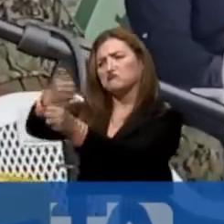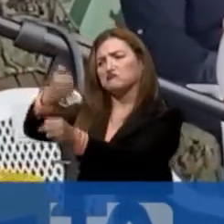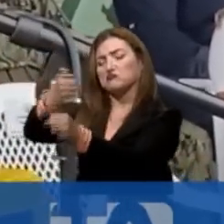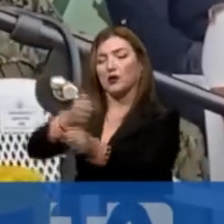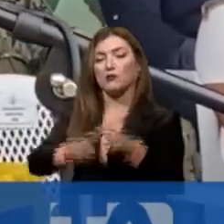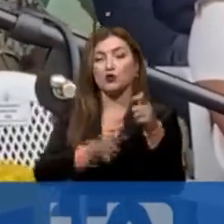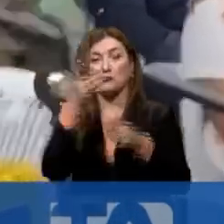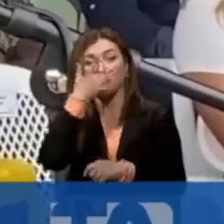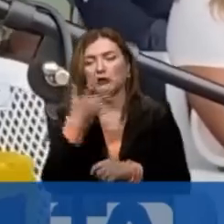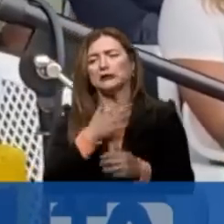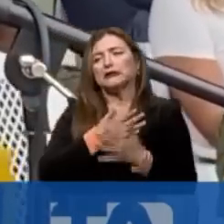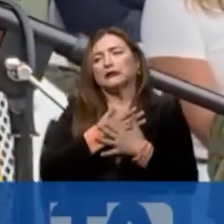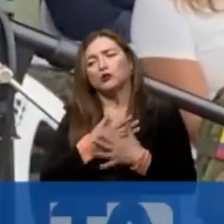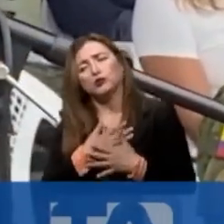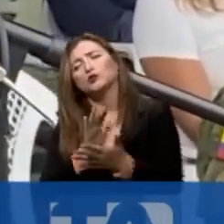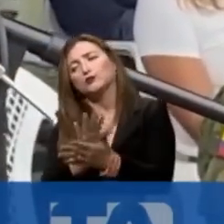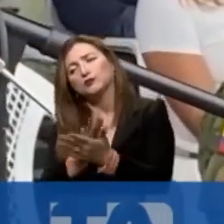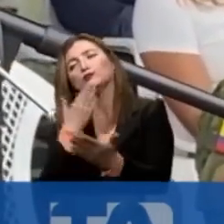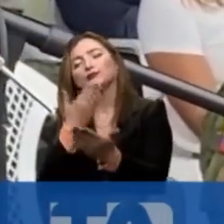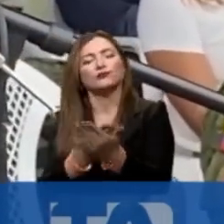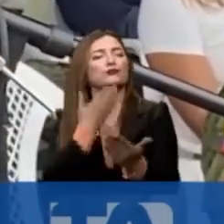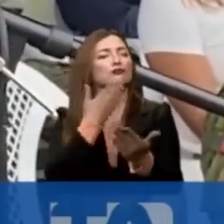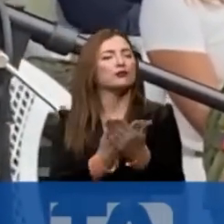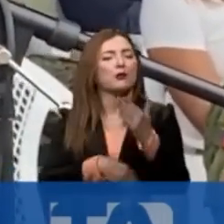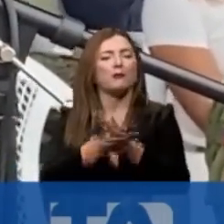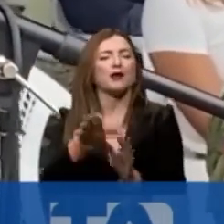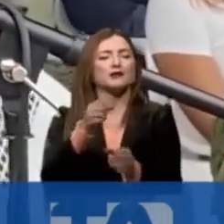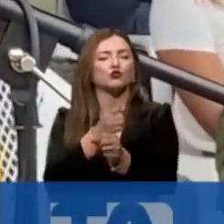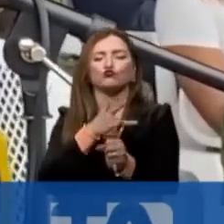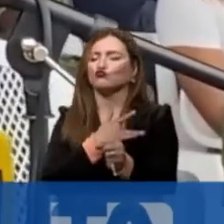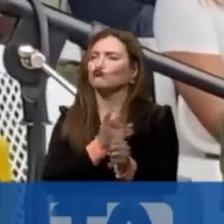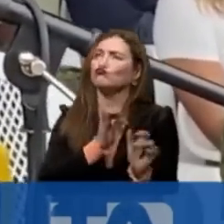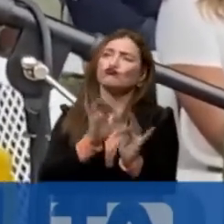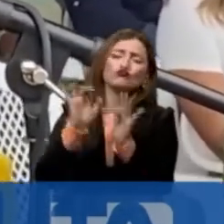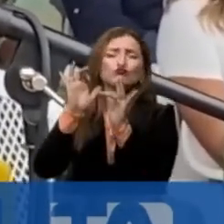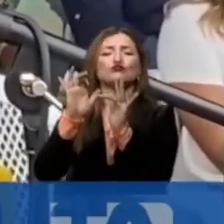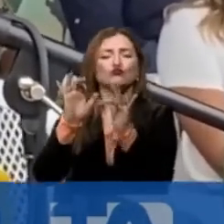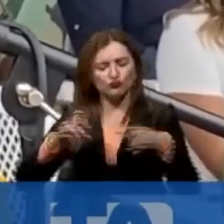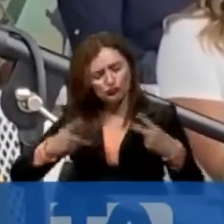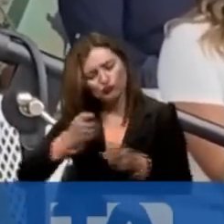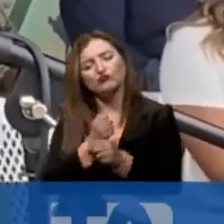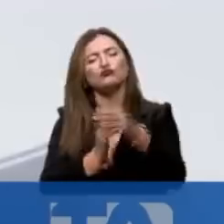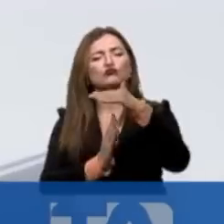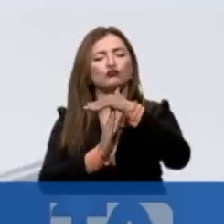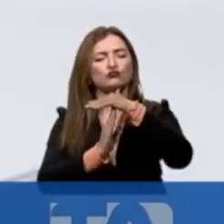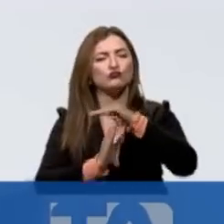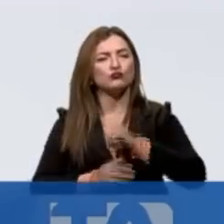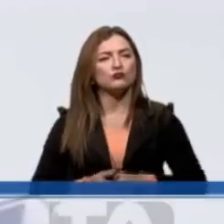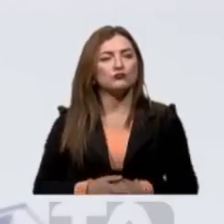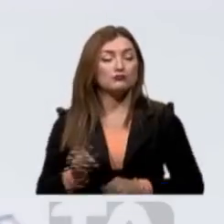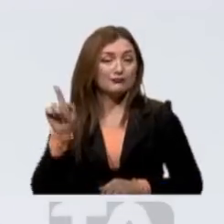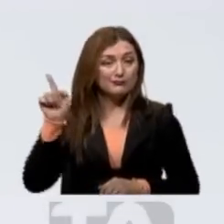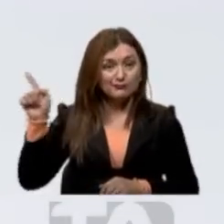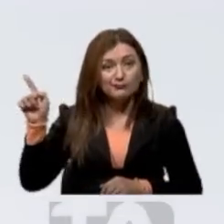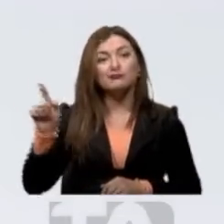pueblo esmeraldeño, que ahora tiene mayor esperanza de vivir y trabajar en paz. El general